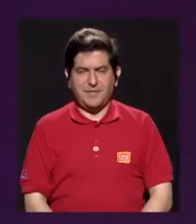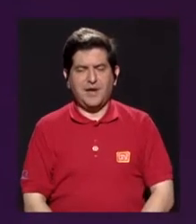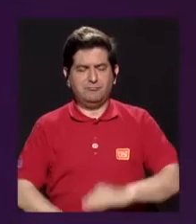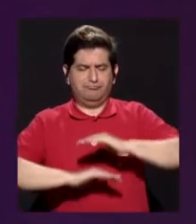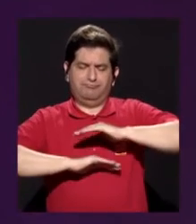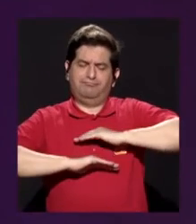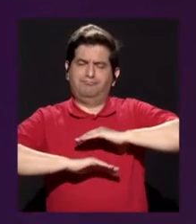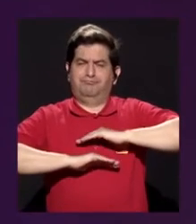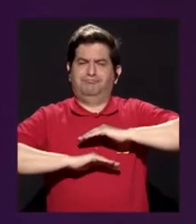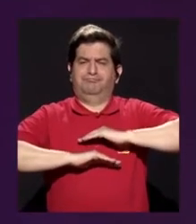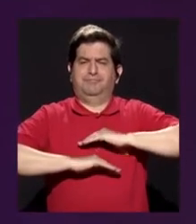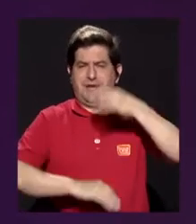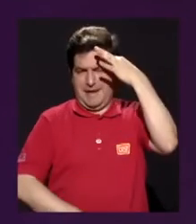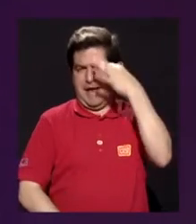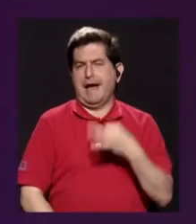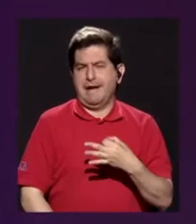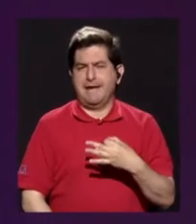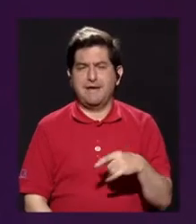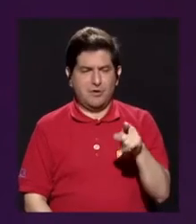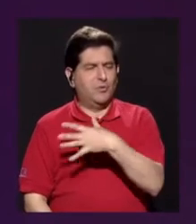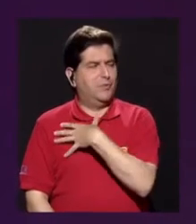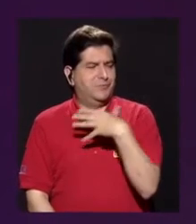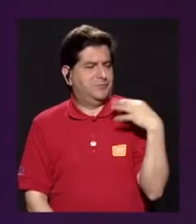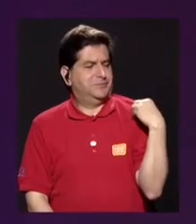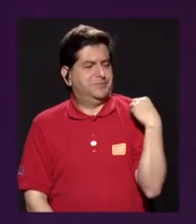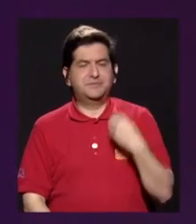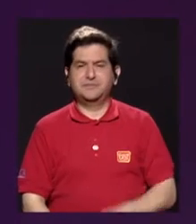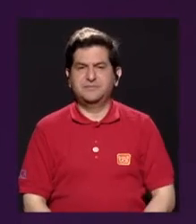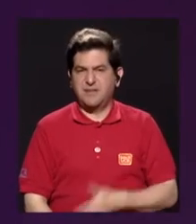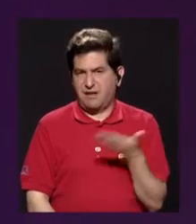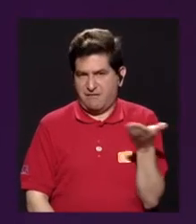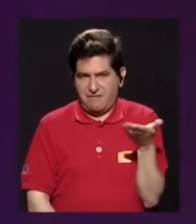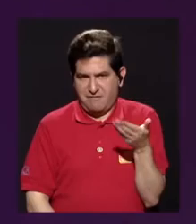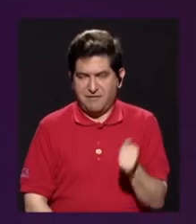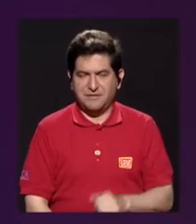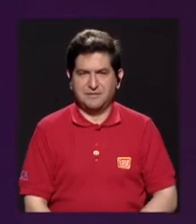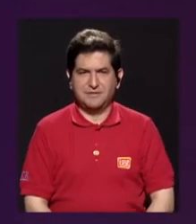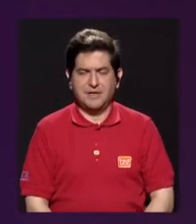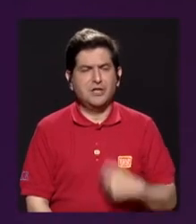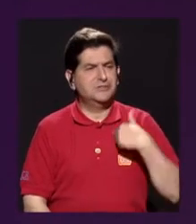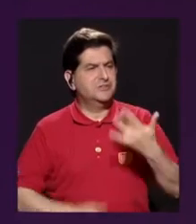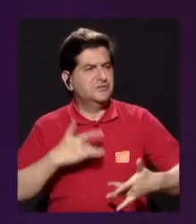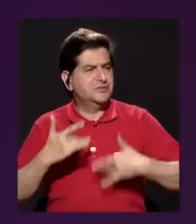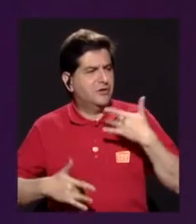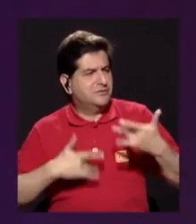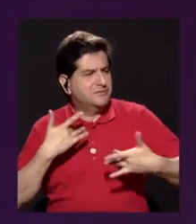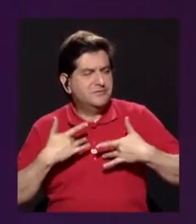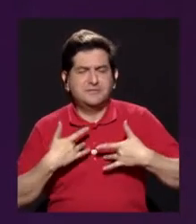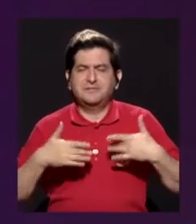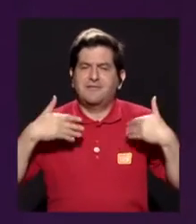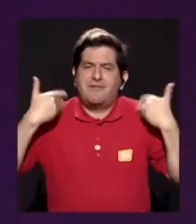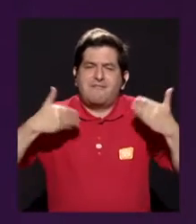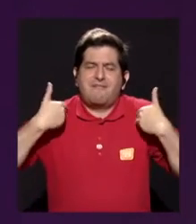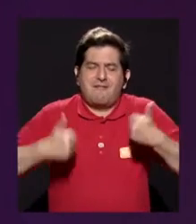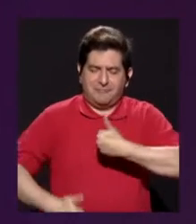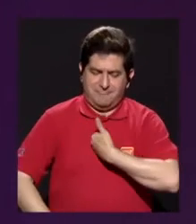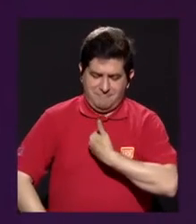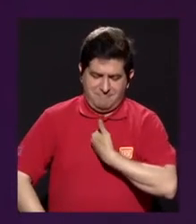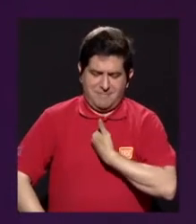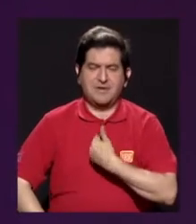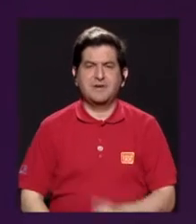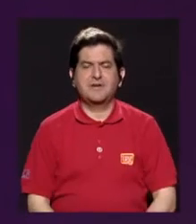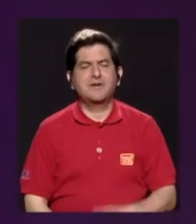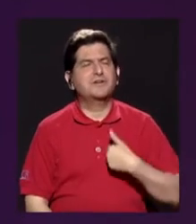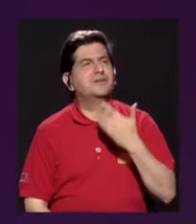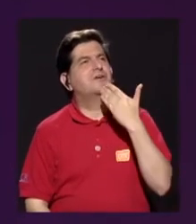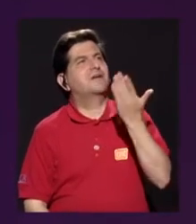llena sobremanera. Creo que es lo que más me gusta, en el sentido de que me siento pues contenta conmigo misma, soy